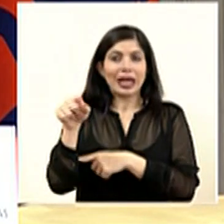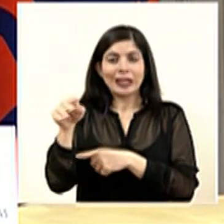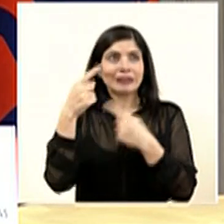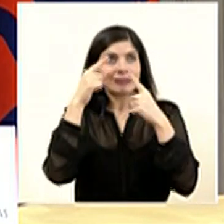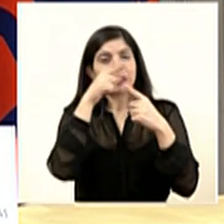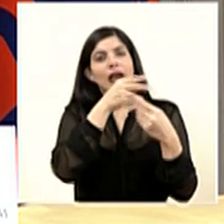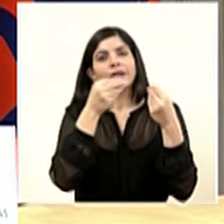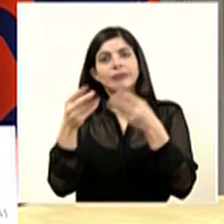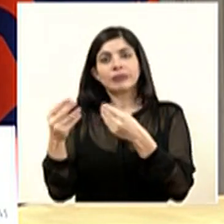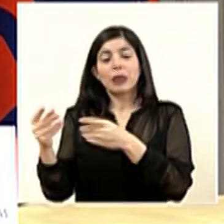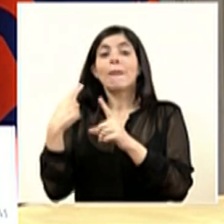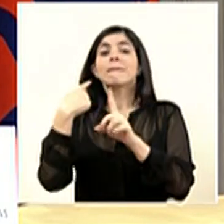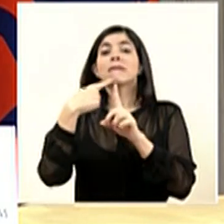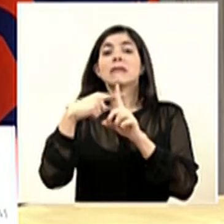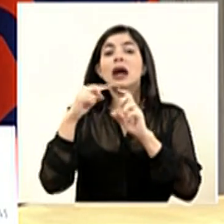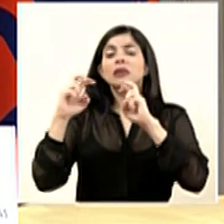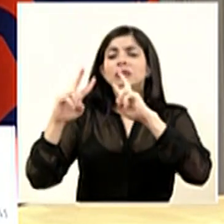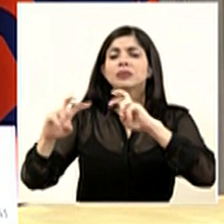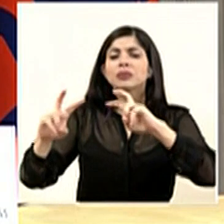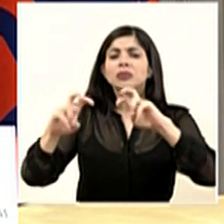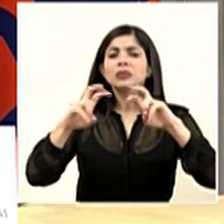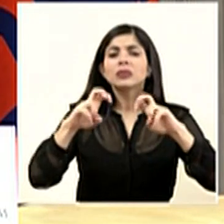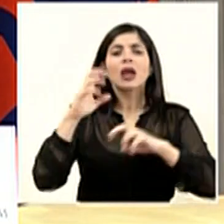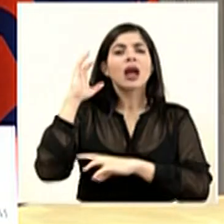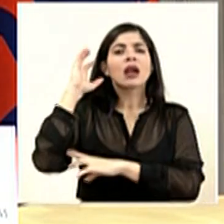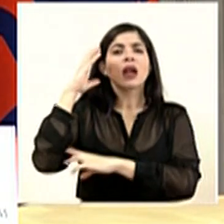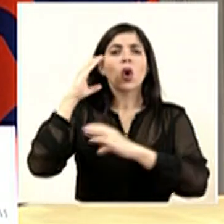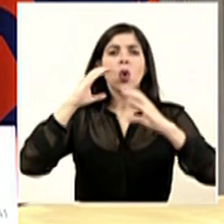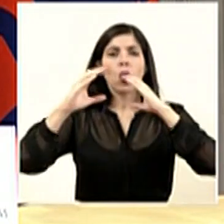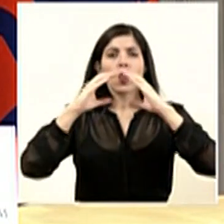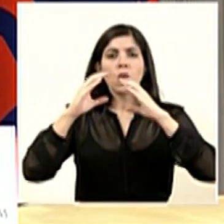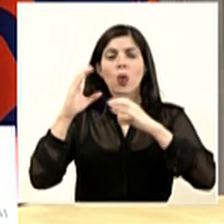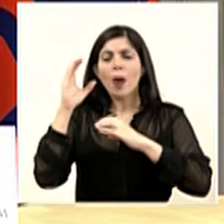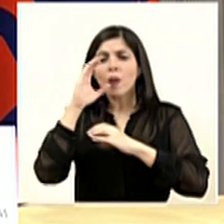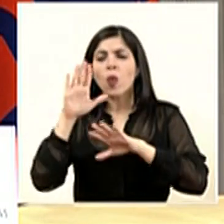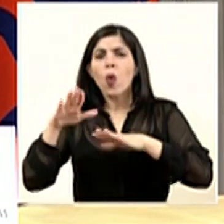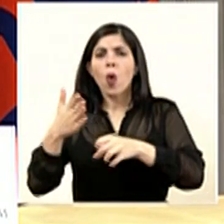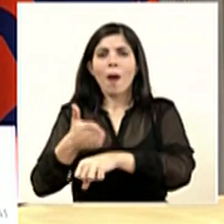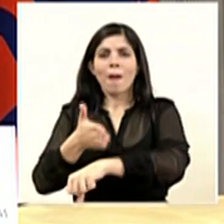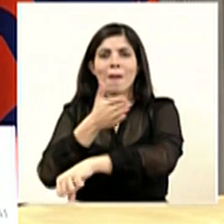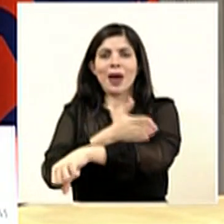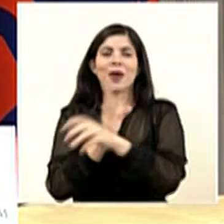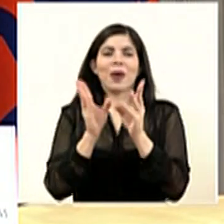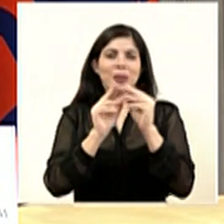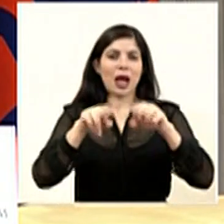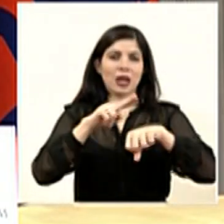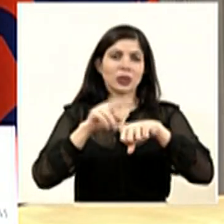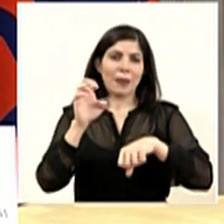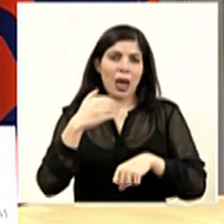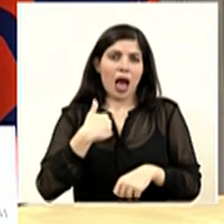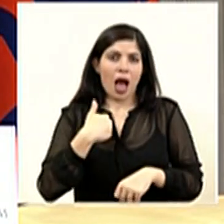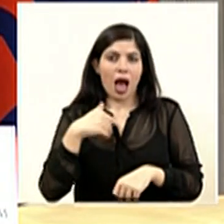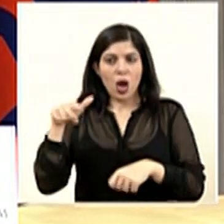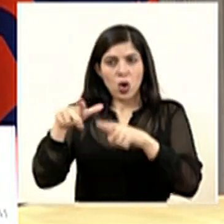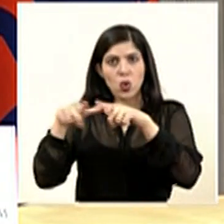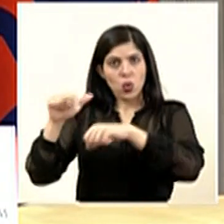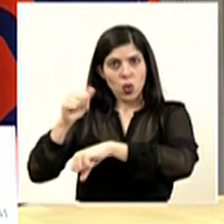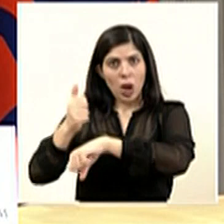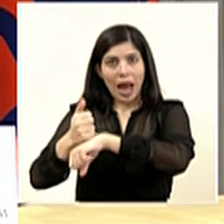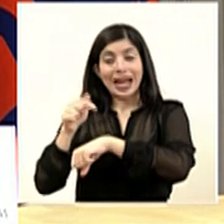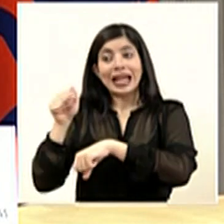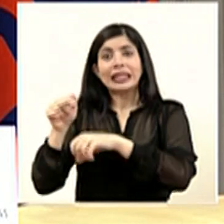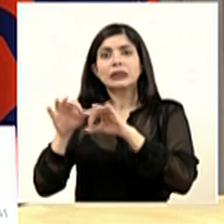una revisión y mejora del sistema de radiocomunicación que dispone la Comisión Nacional de Emergencia en ese territorio y